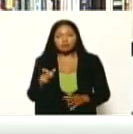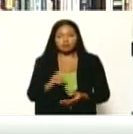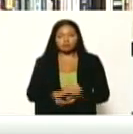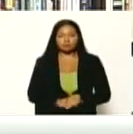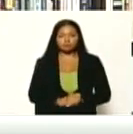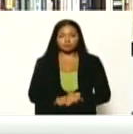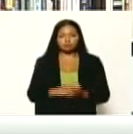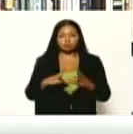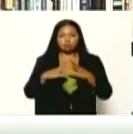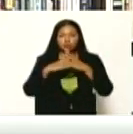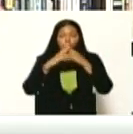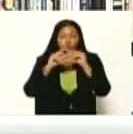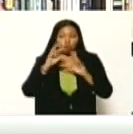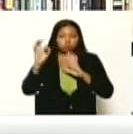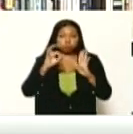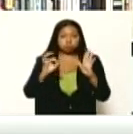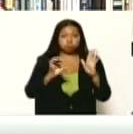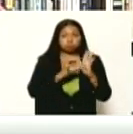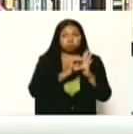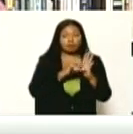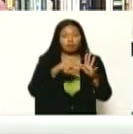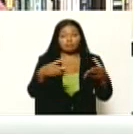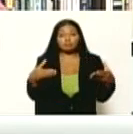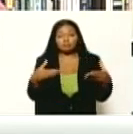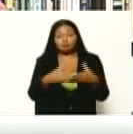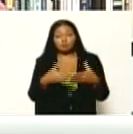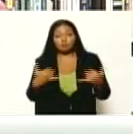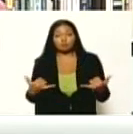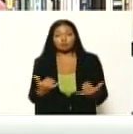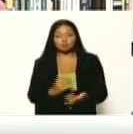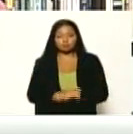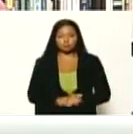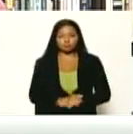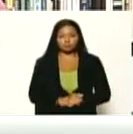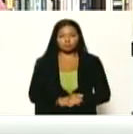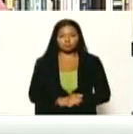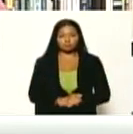todo el contagio en esta etapa.